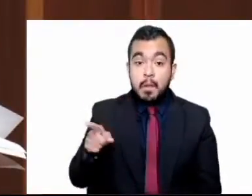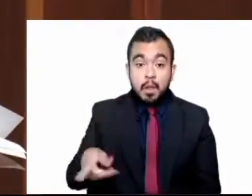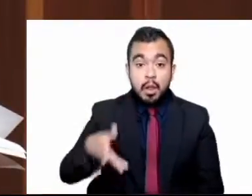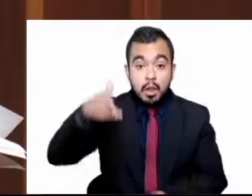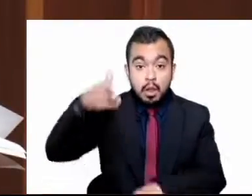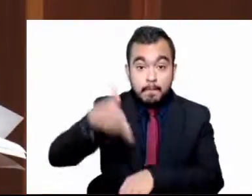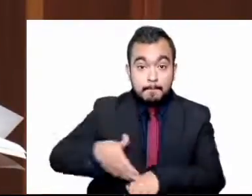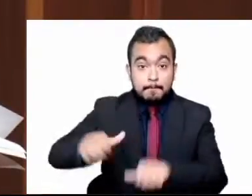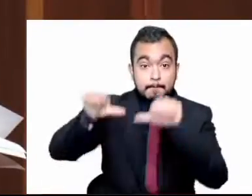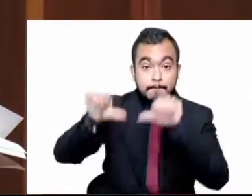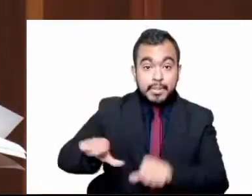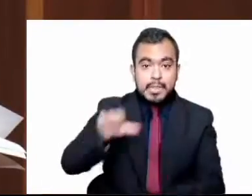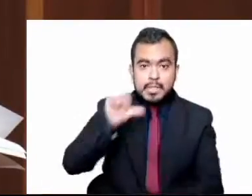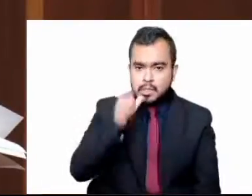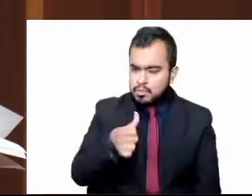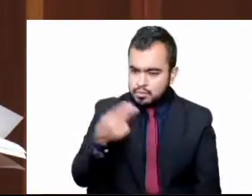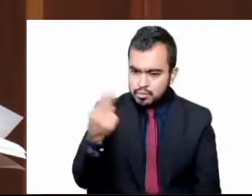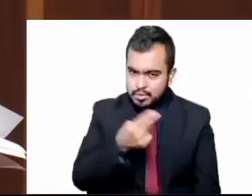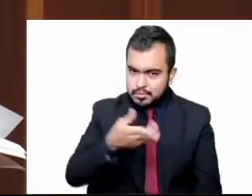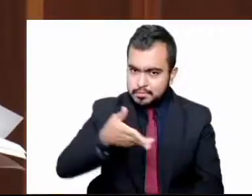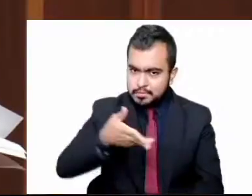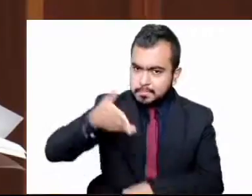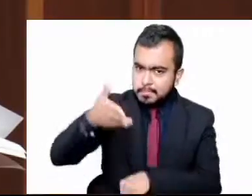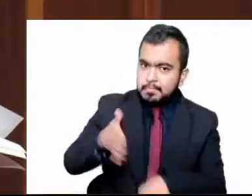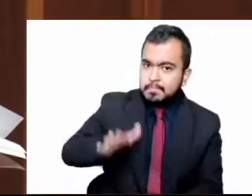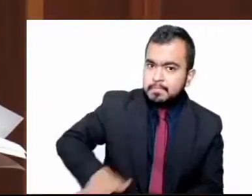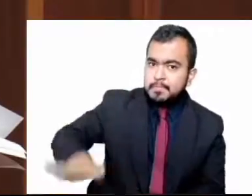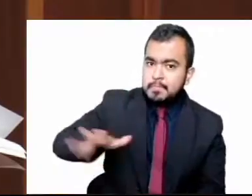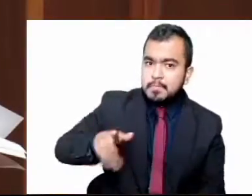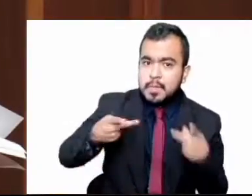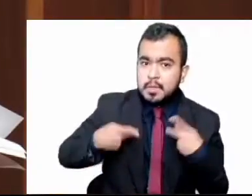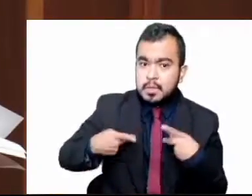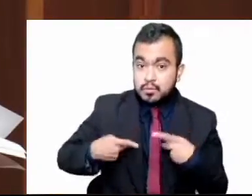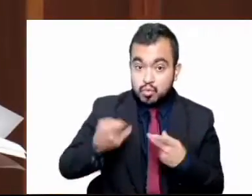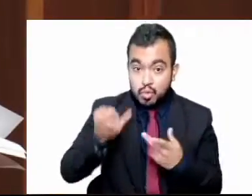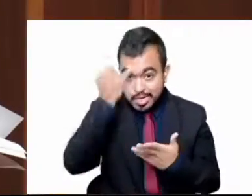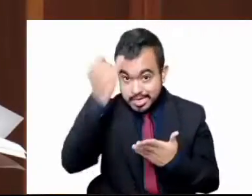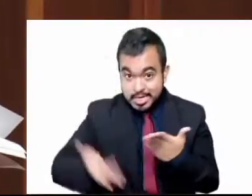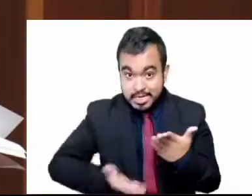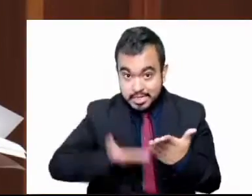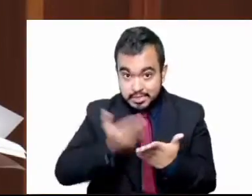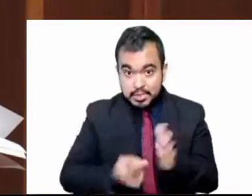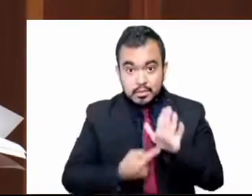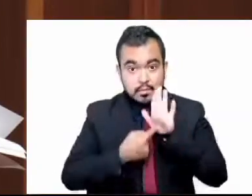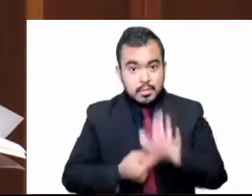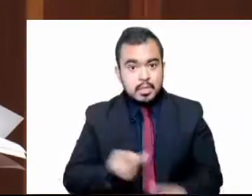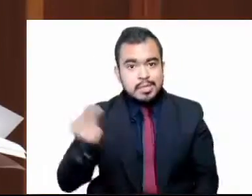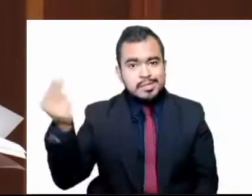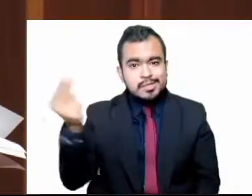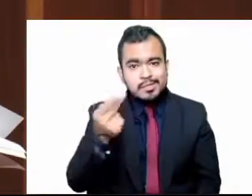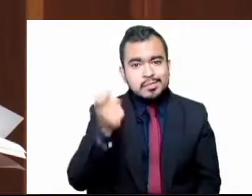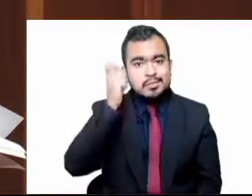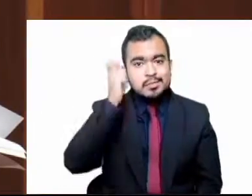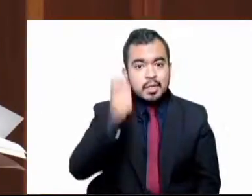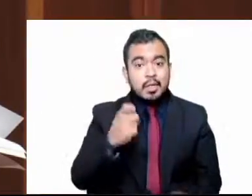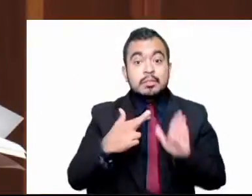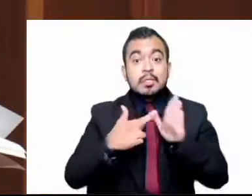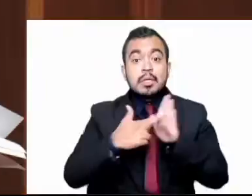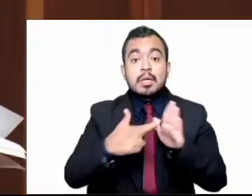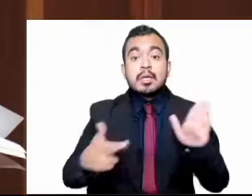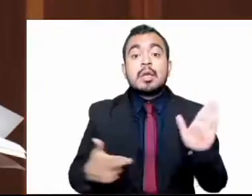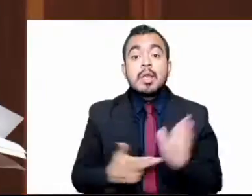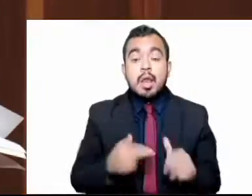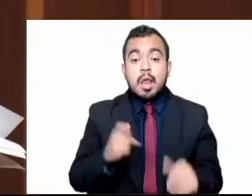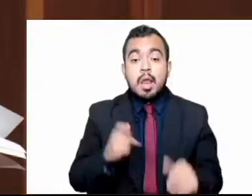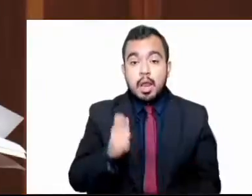iniciativa no podemos olvidar el establecimiento como regla general de que este acto ilícito se persiga de oficio